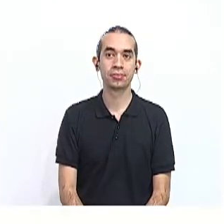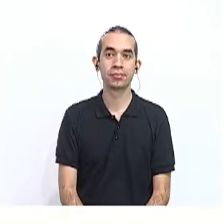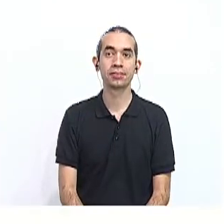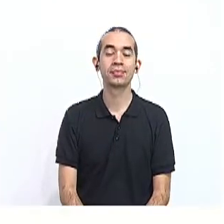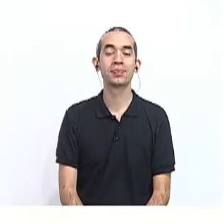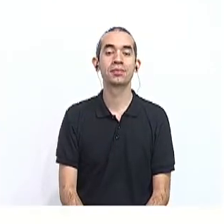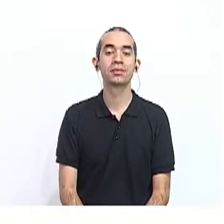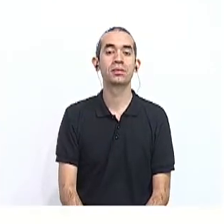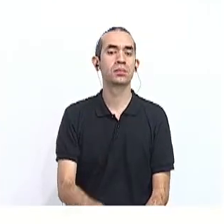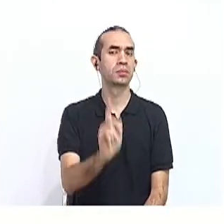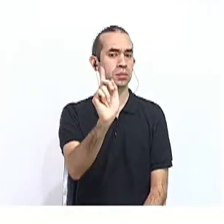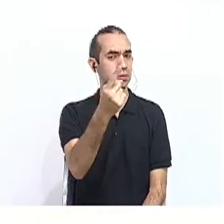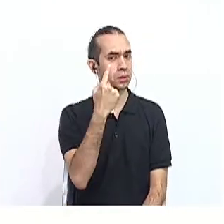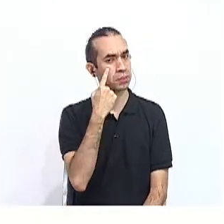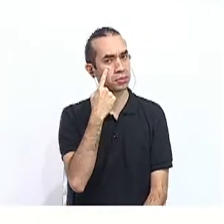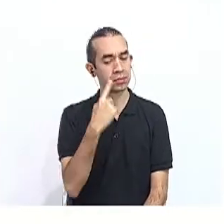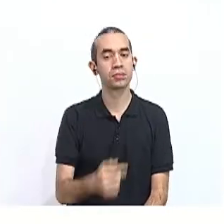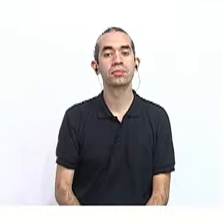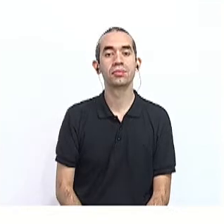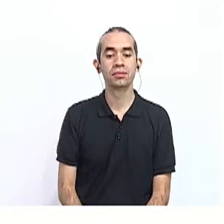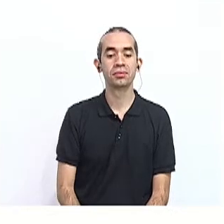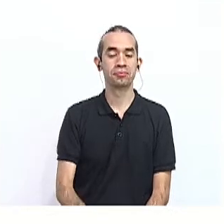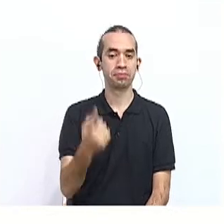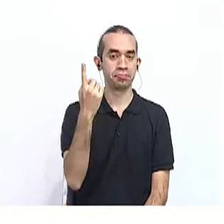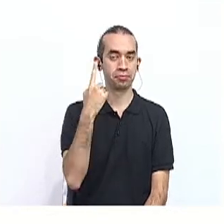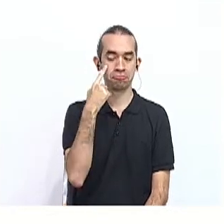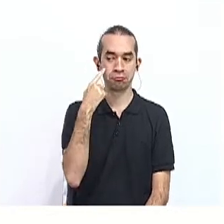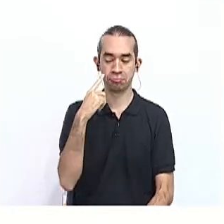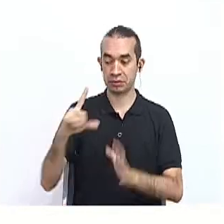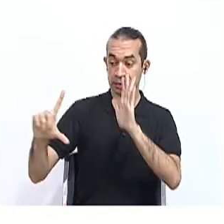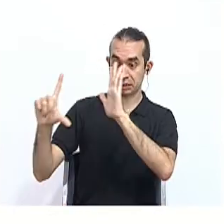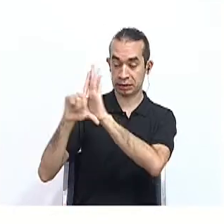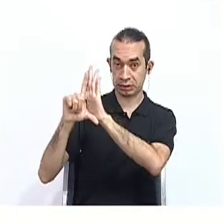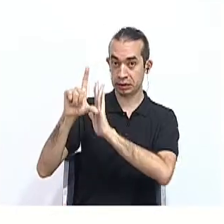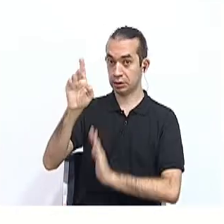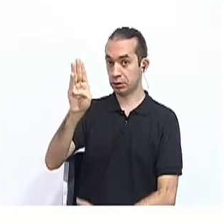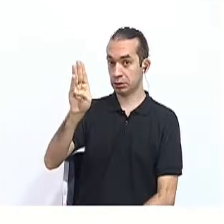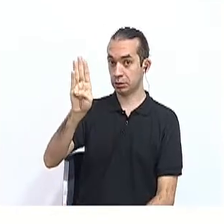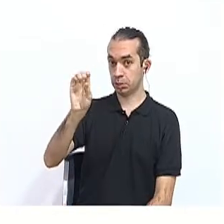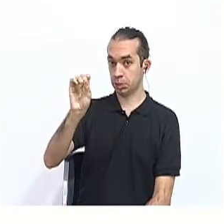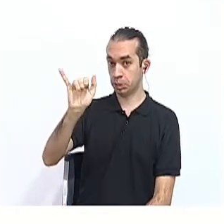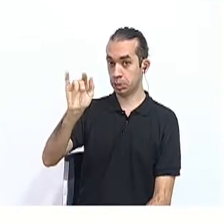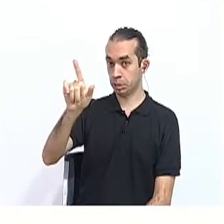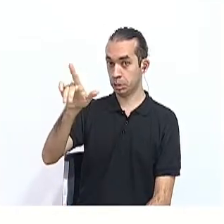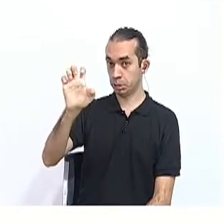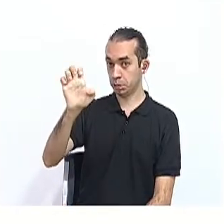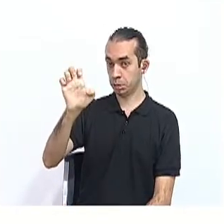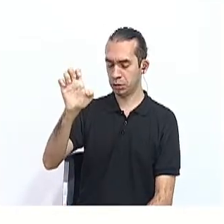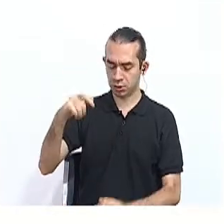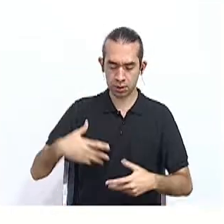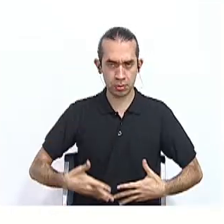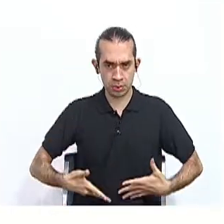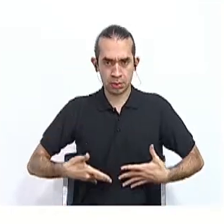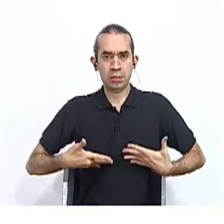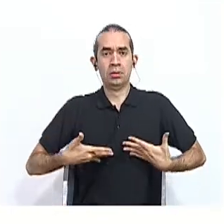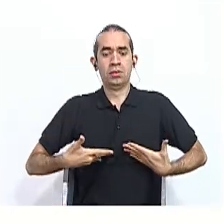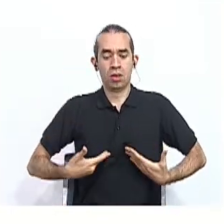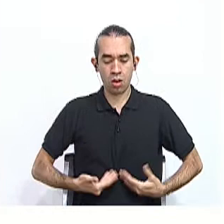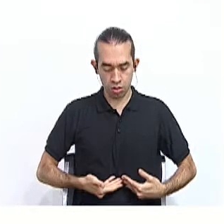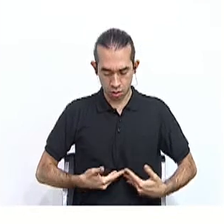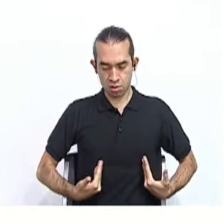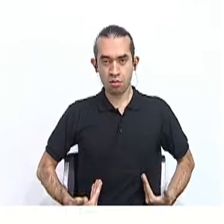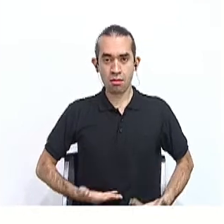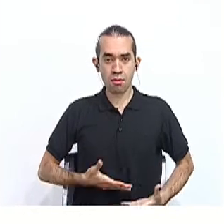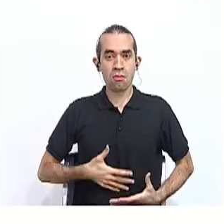El reto dice lo siguiente: ¿cómo se puede explicar el proceso de la respiración diafragmática mediante